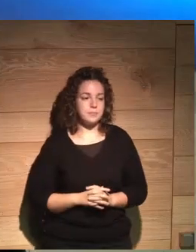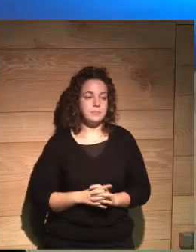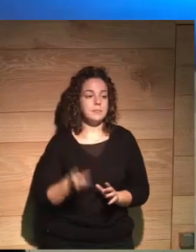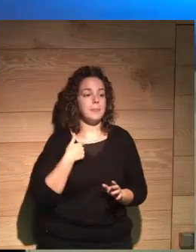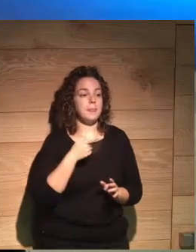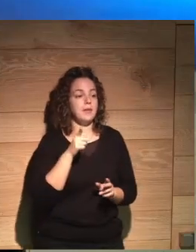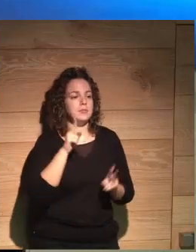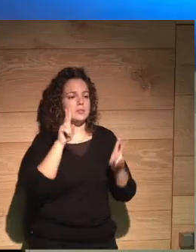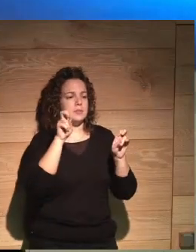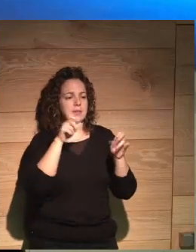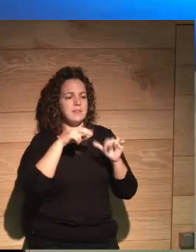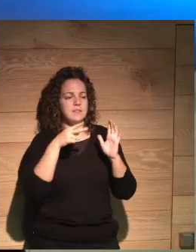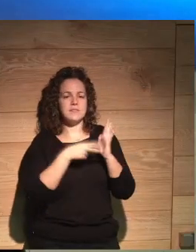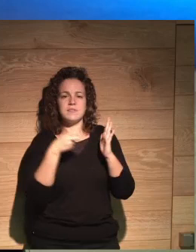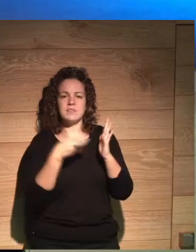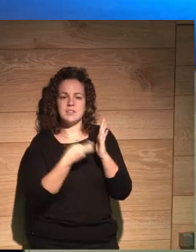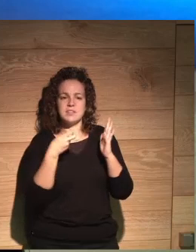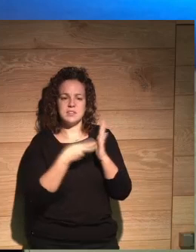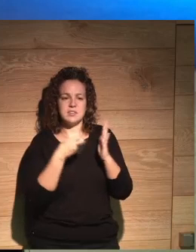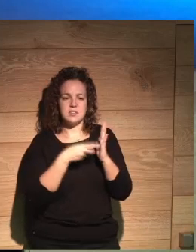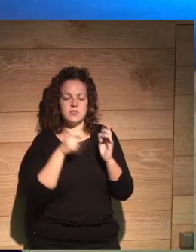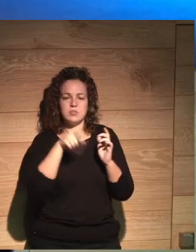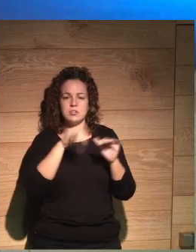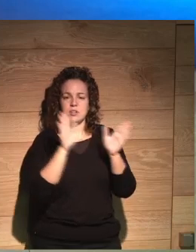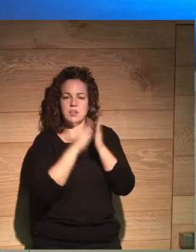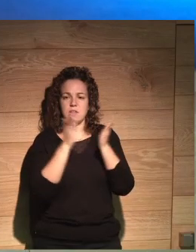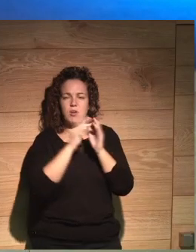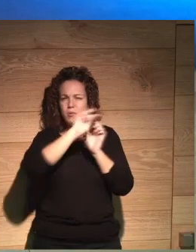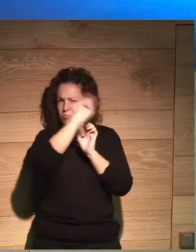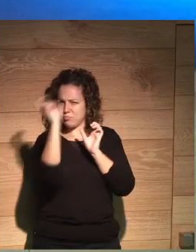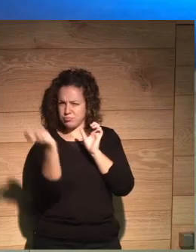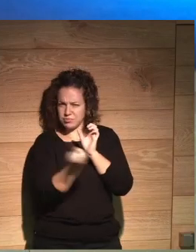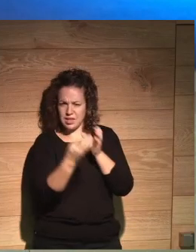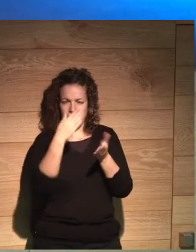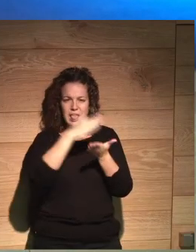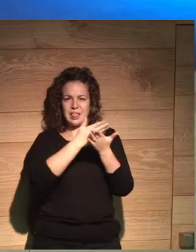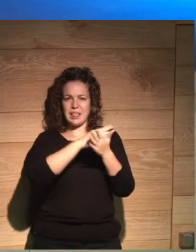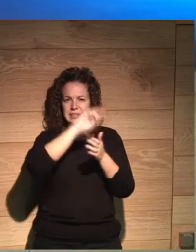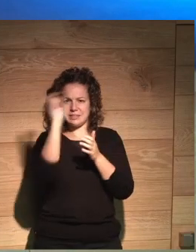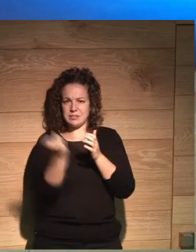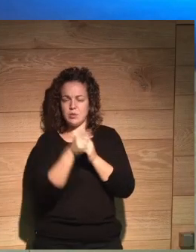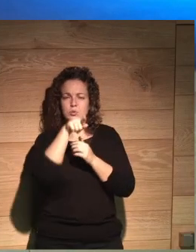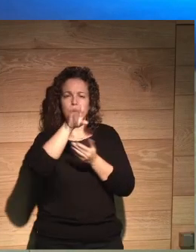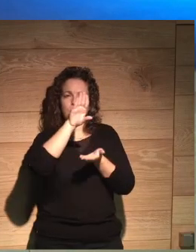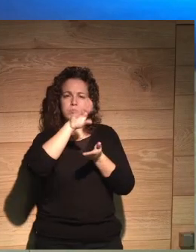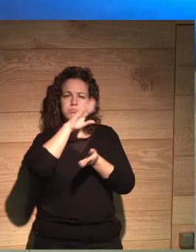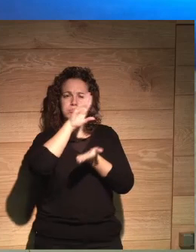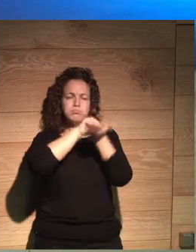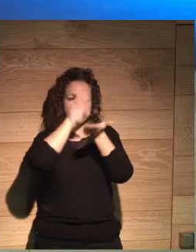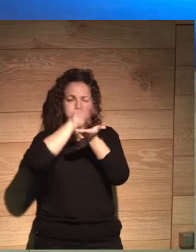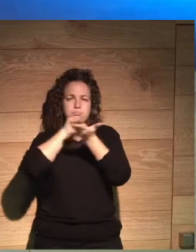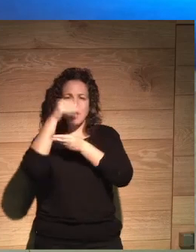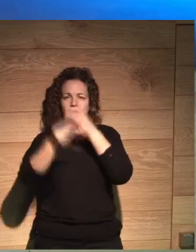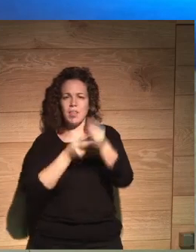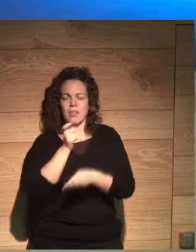Pero a propósito de lo de los físicos, este libro es multidisciplinar, interdisciplinar. ¿Cómo te has documentado para áreas